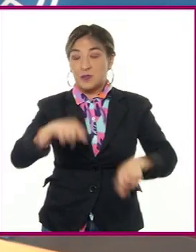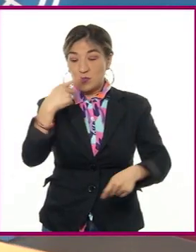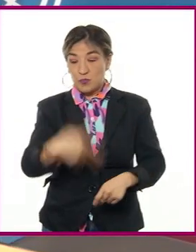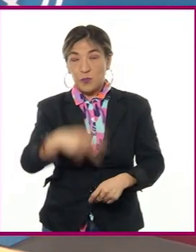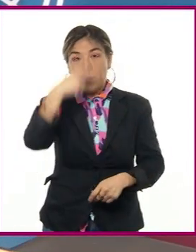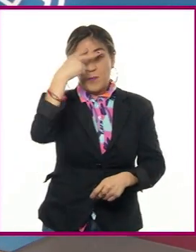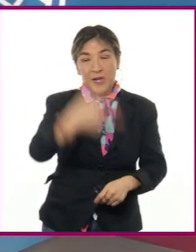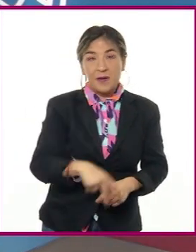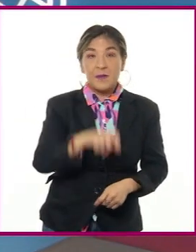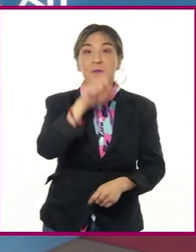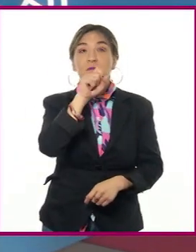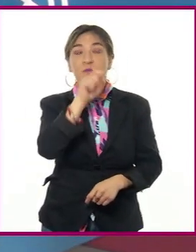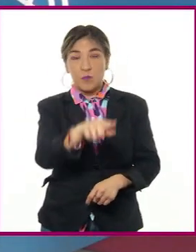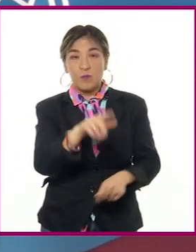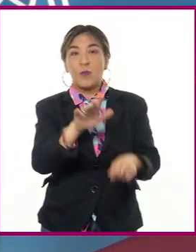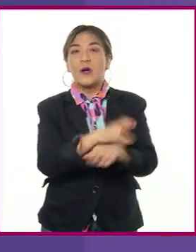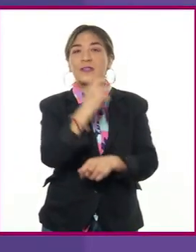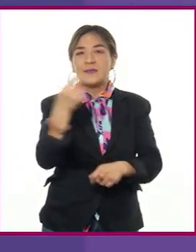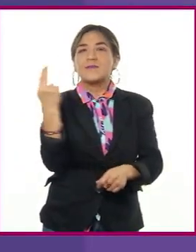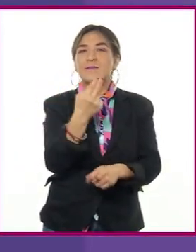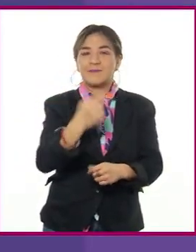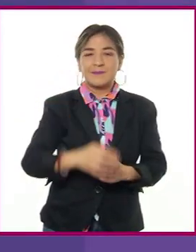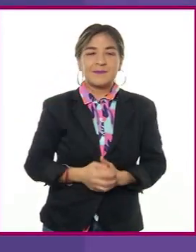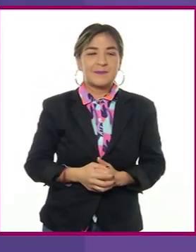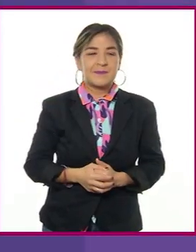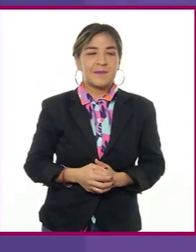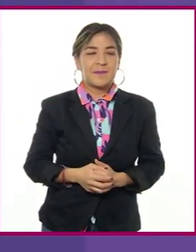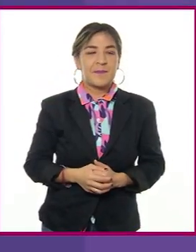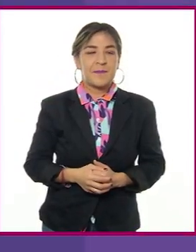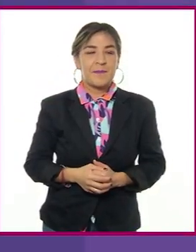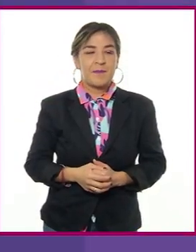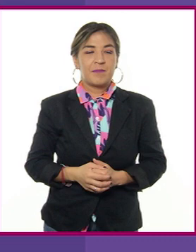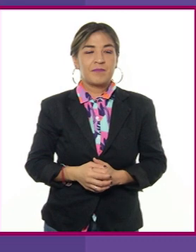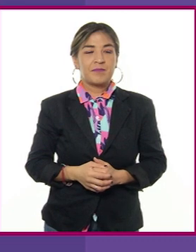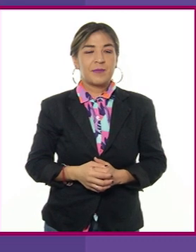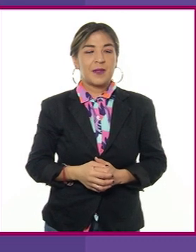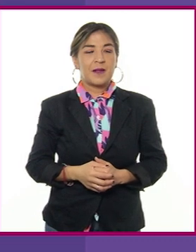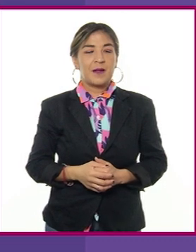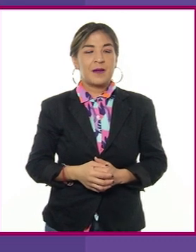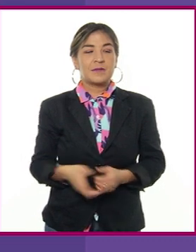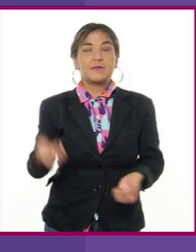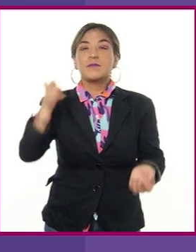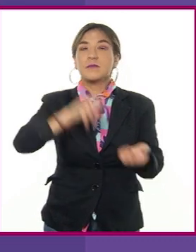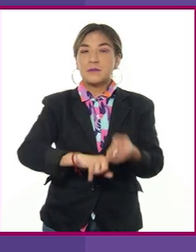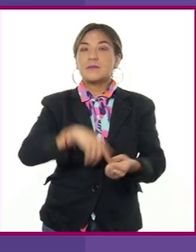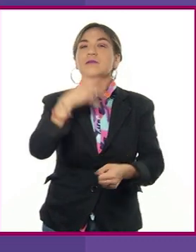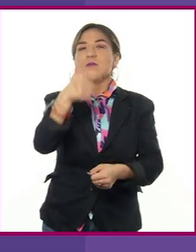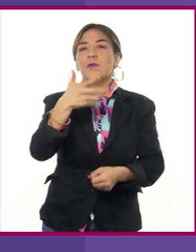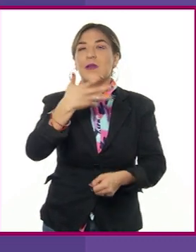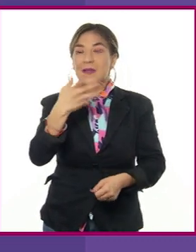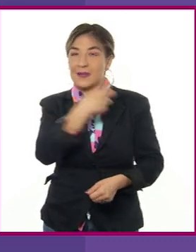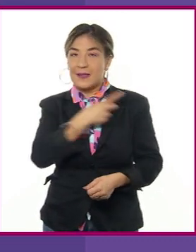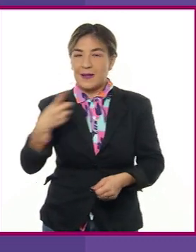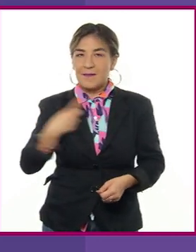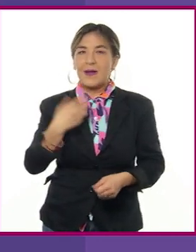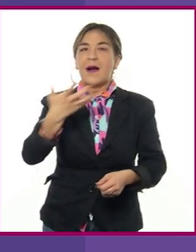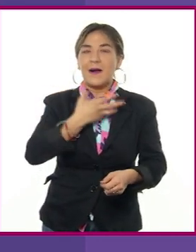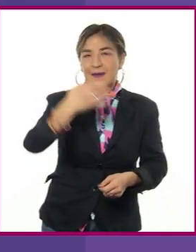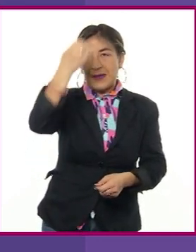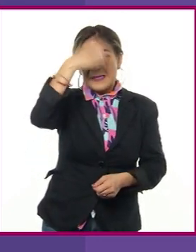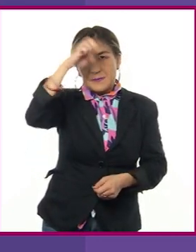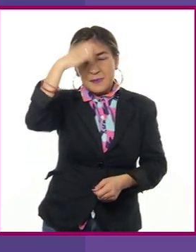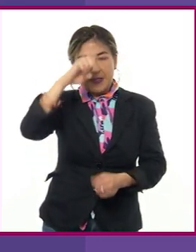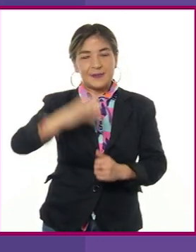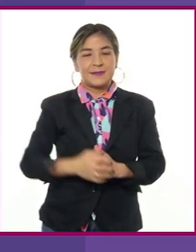mexicano, y para ello es necesario 1. Contar con la experiencia y las habilidades necesarias.